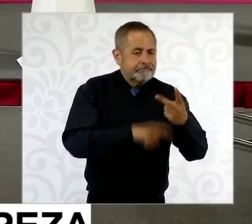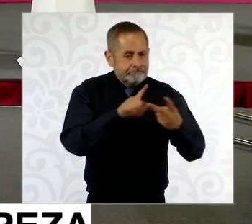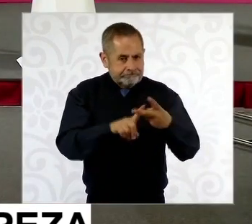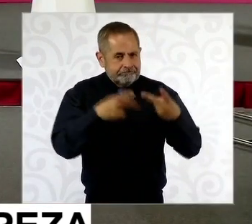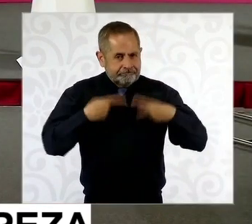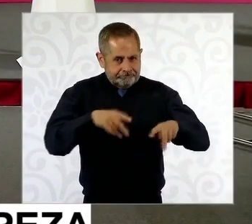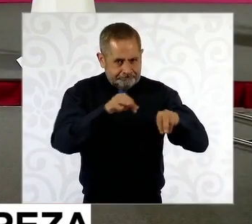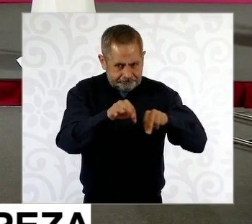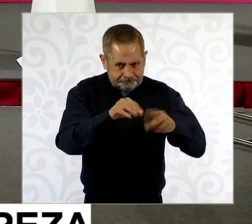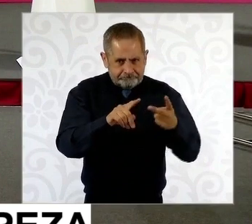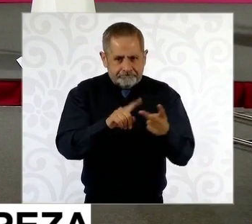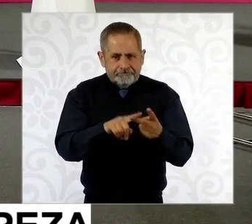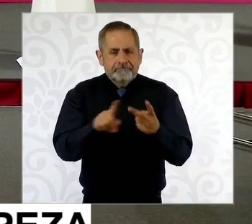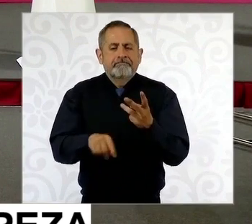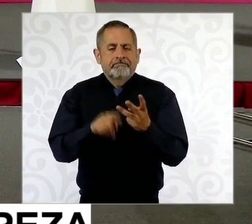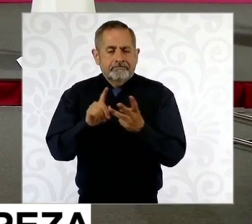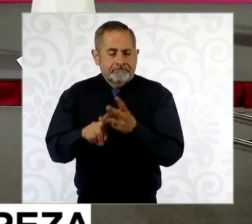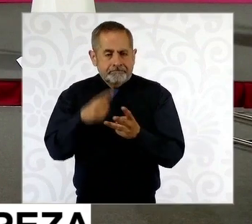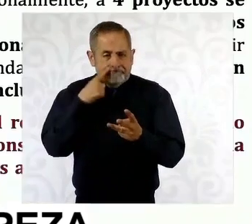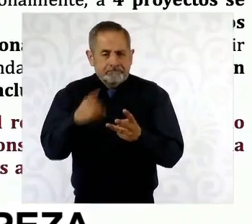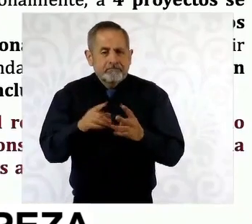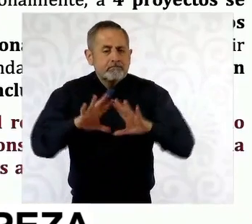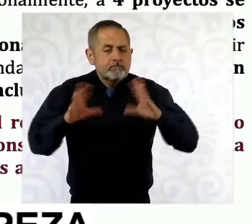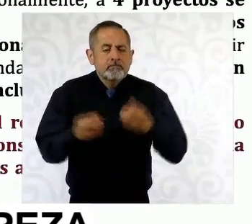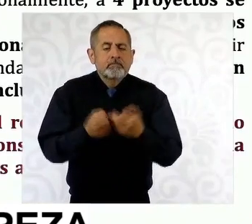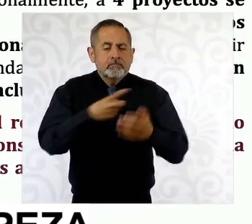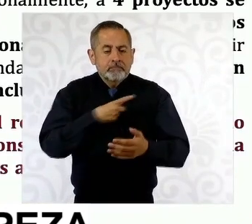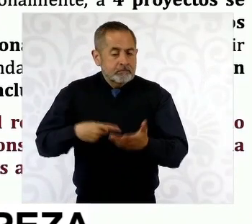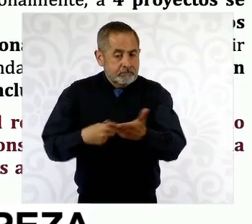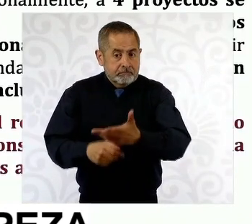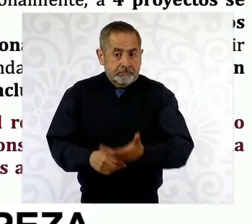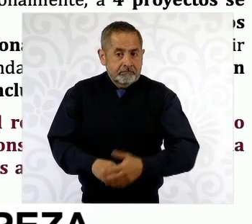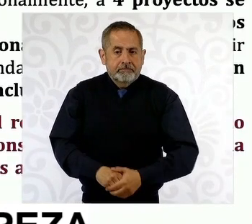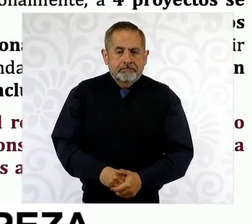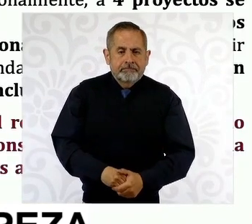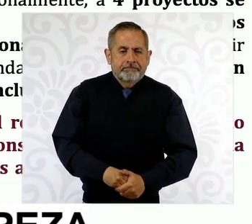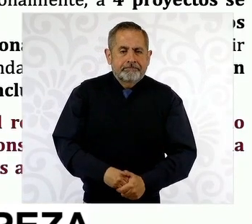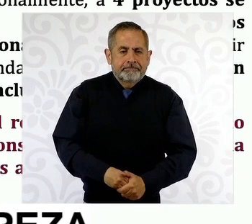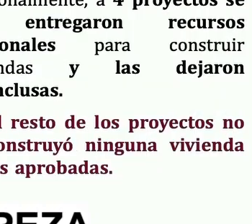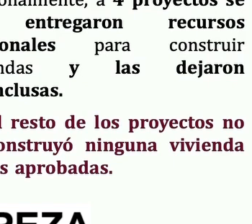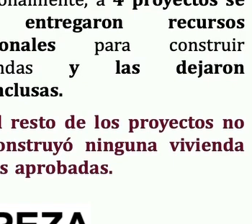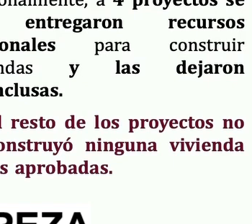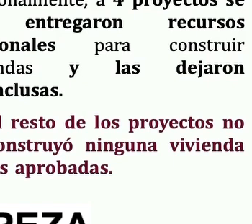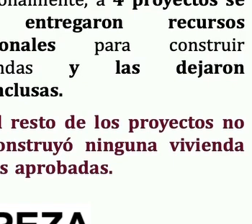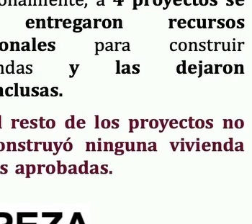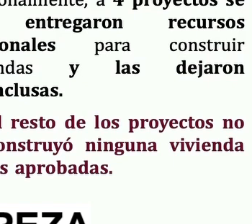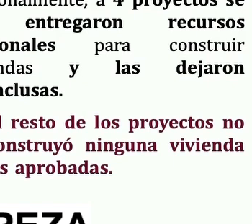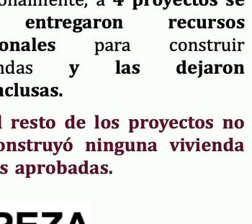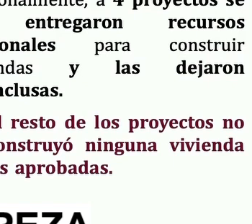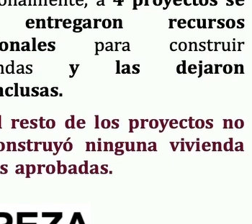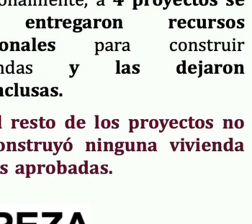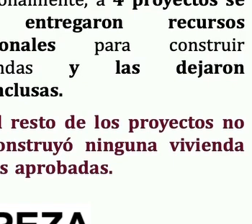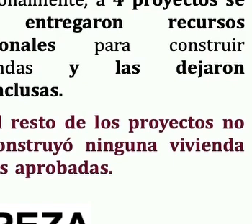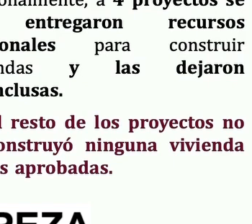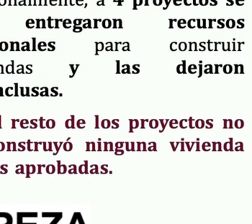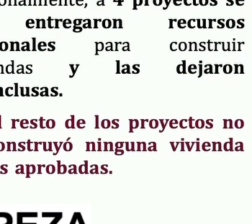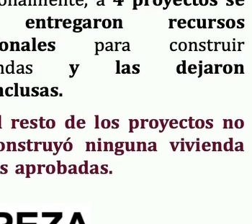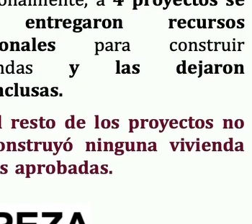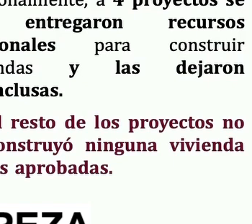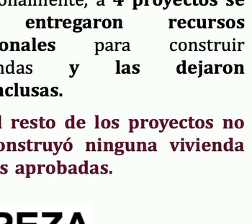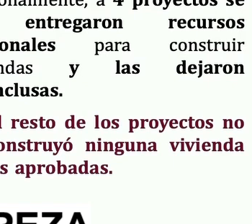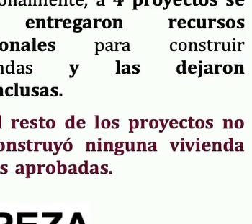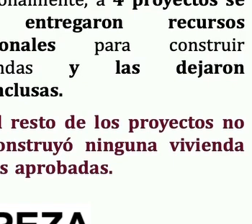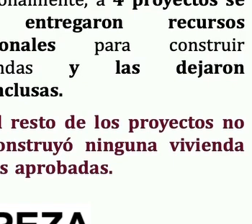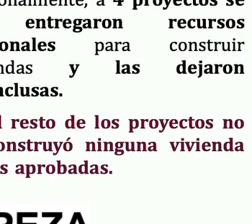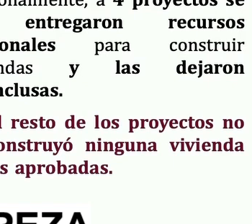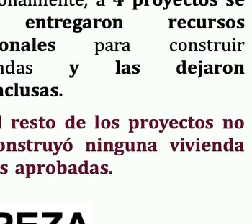las empresas, este es el monto que deben. Todos recibieron recursos para comprar terrenos,